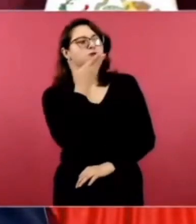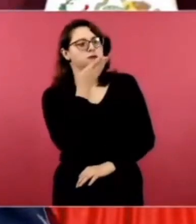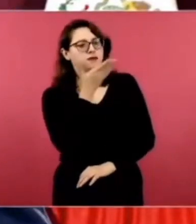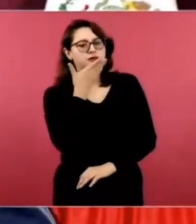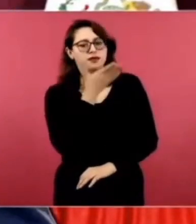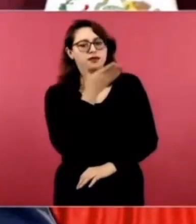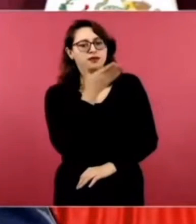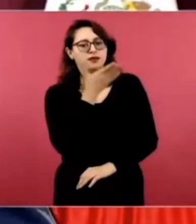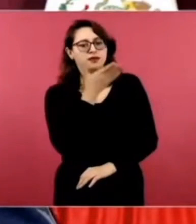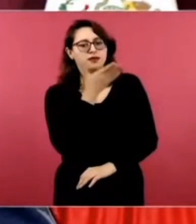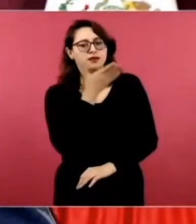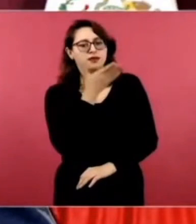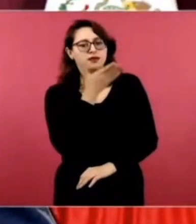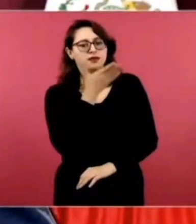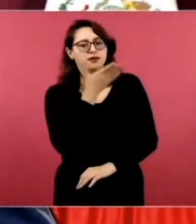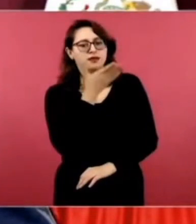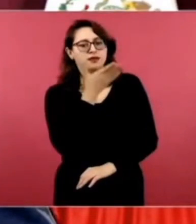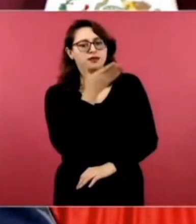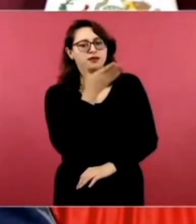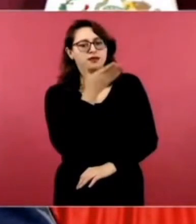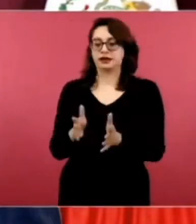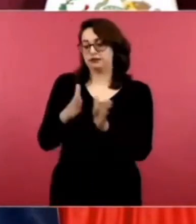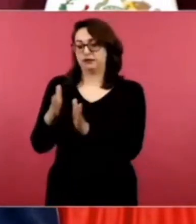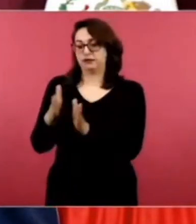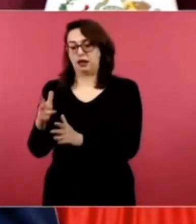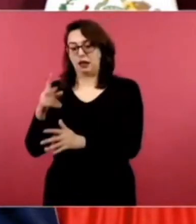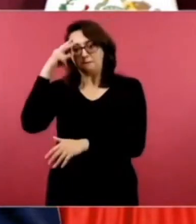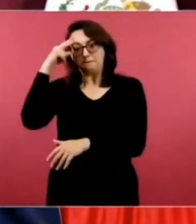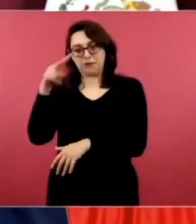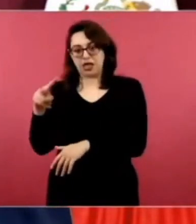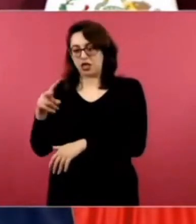Ya quitaron las bases,